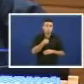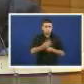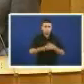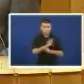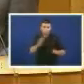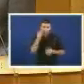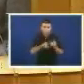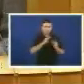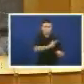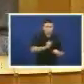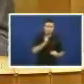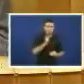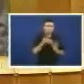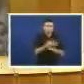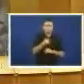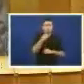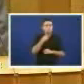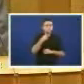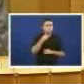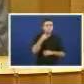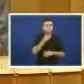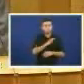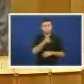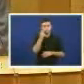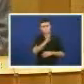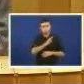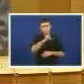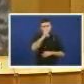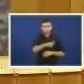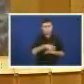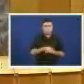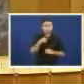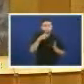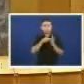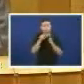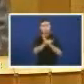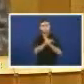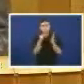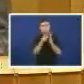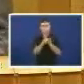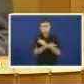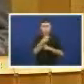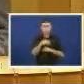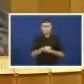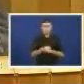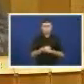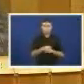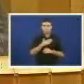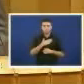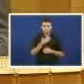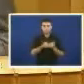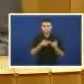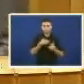nada. Porque, señor Feijón donde o meu punto de vista o peor do que lle